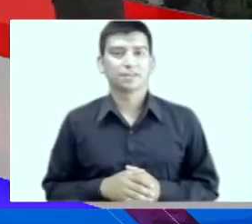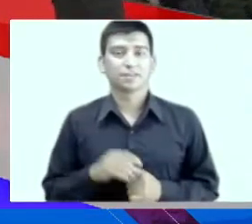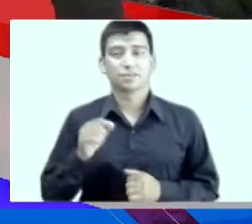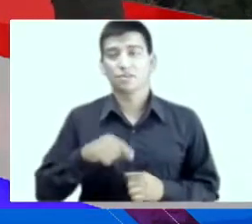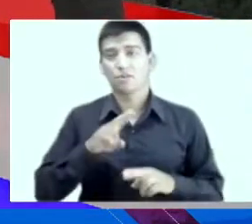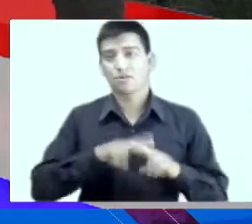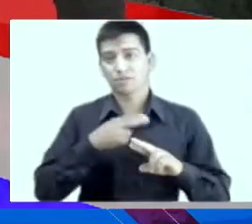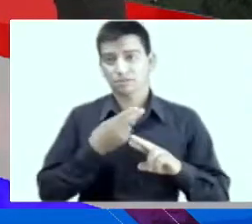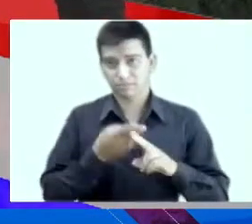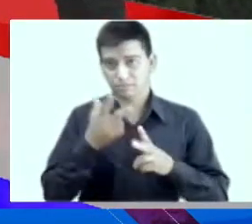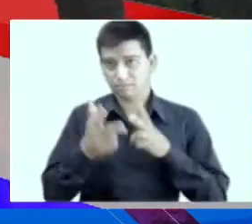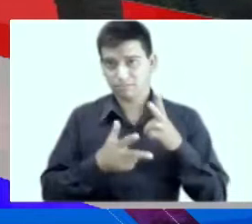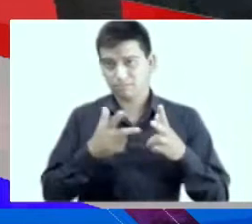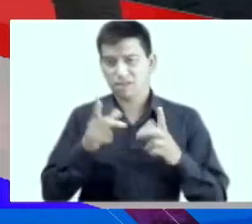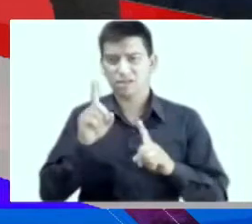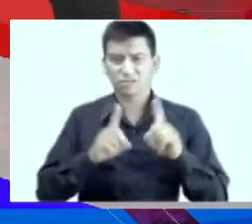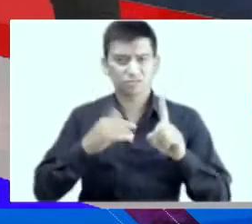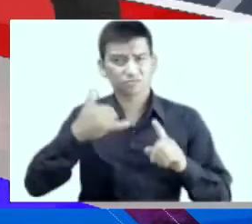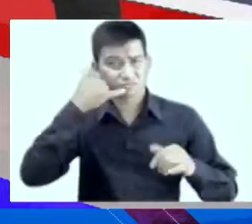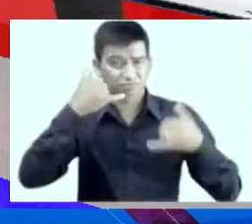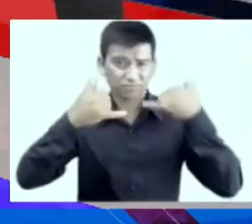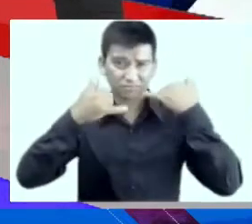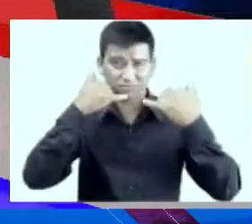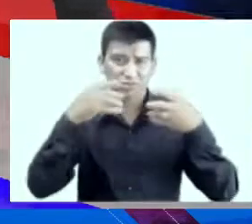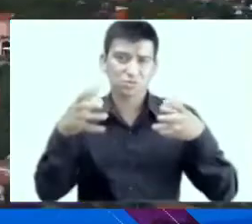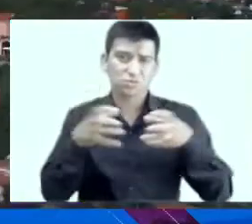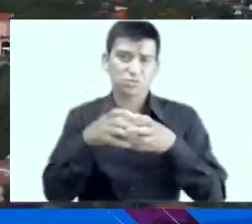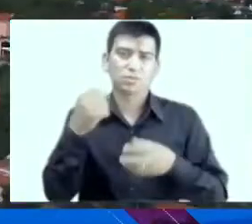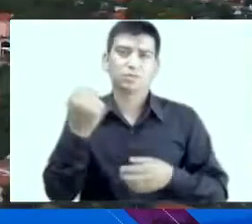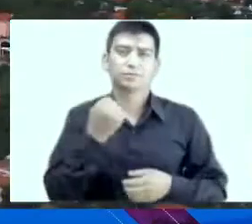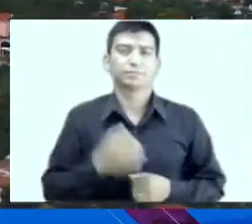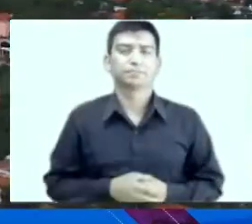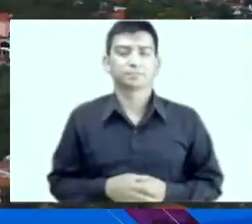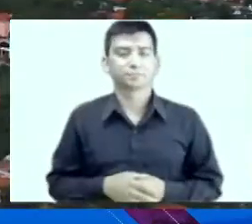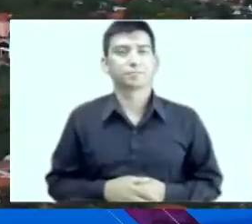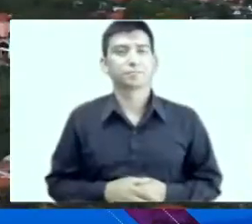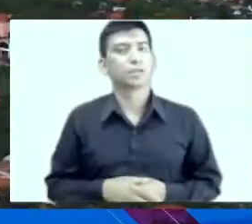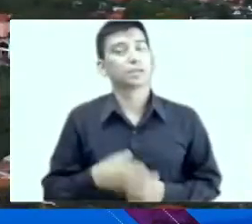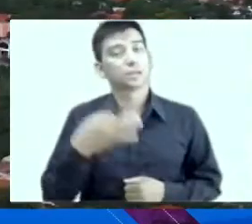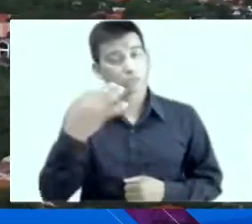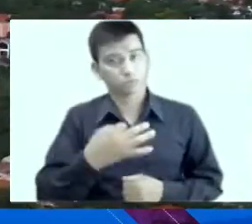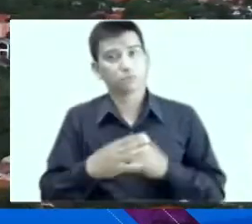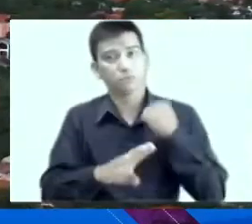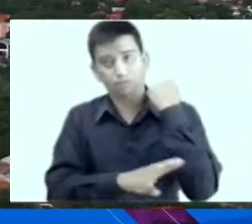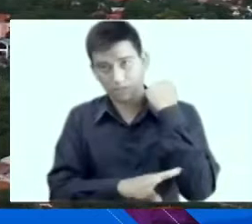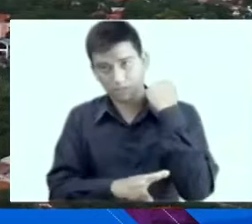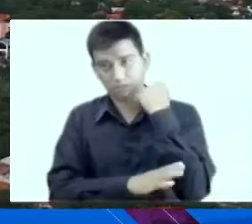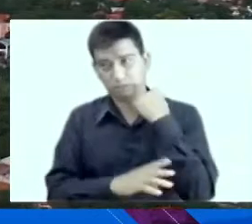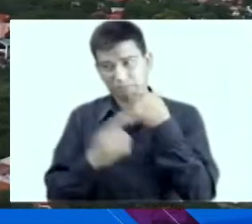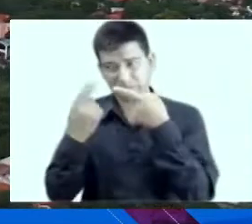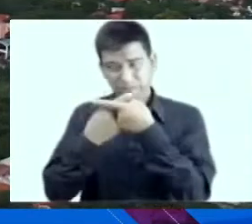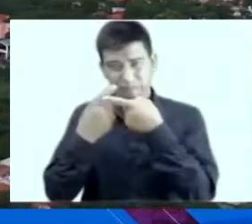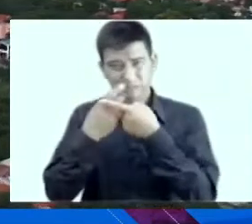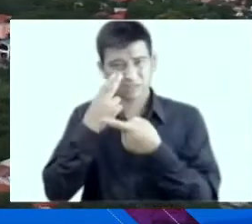novedades. Algunas llamadas, reuniones importantes. Contanos, por favor. Efectivamente, bueno, básicamente lo que ha habido en esta tensión ha sido mucho